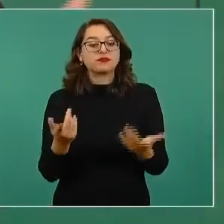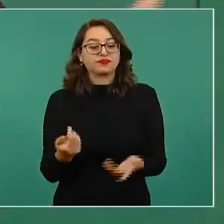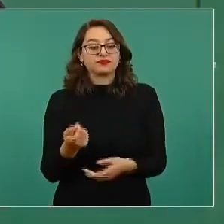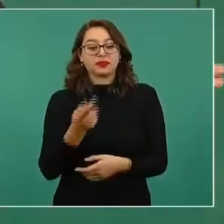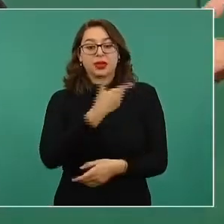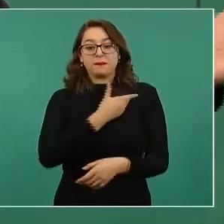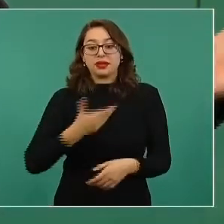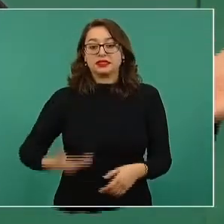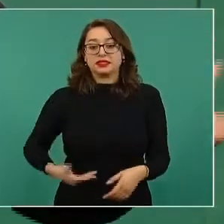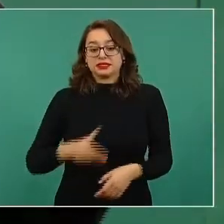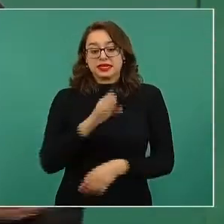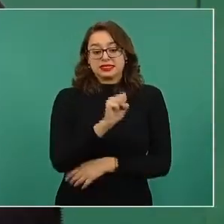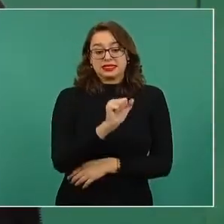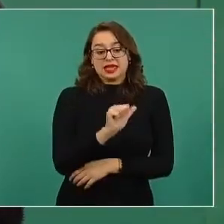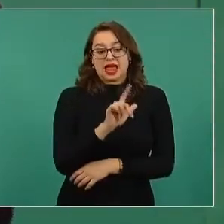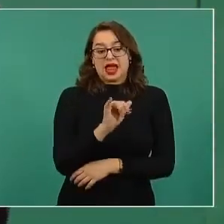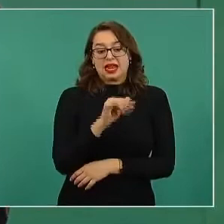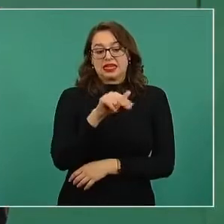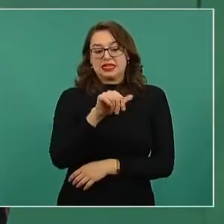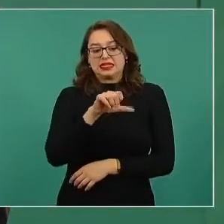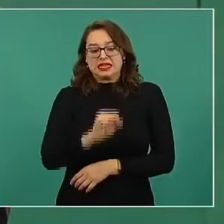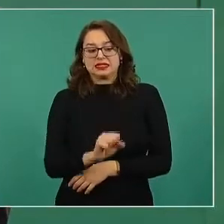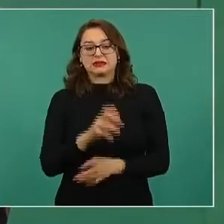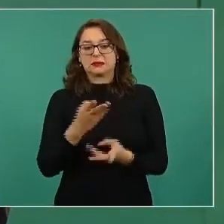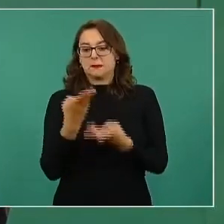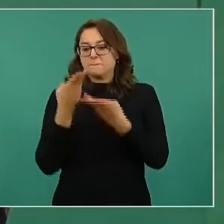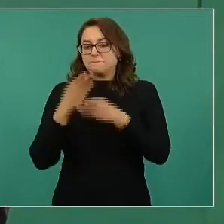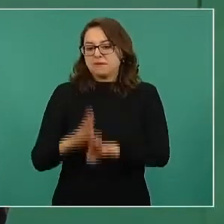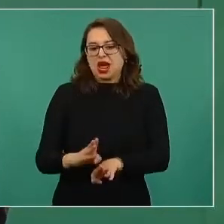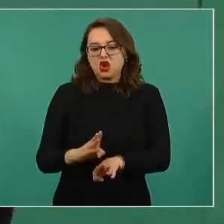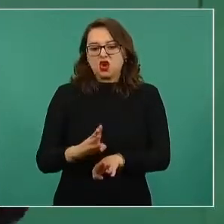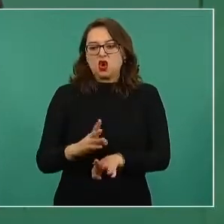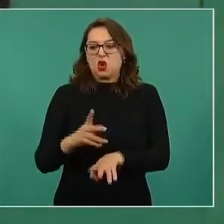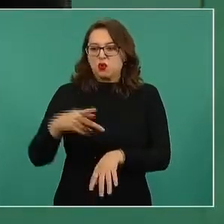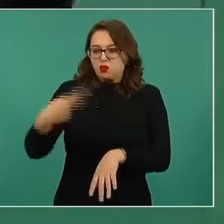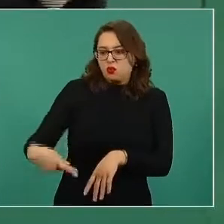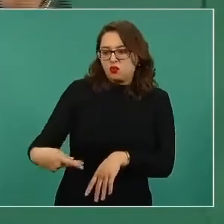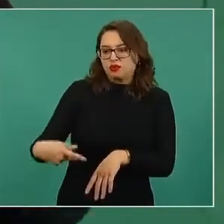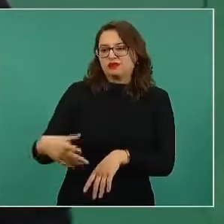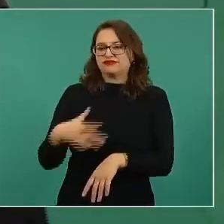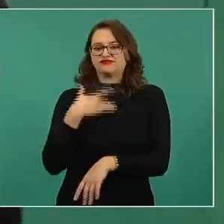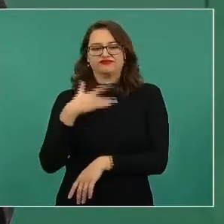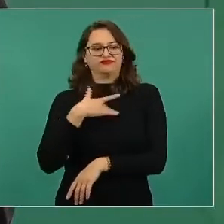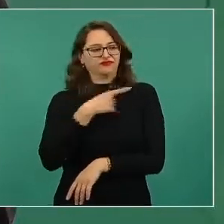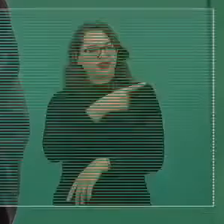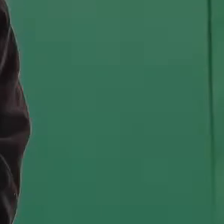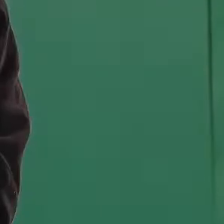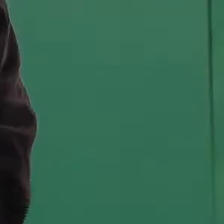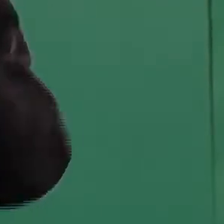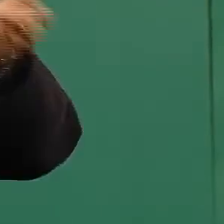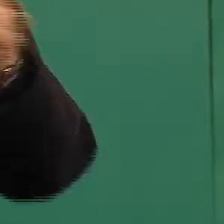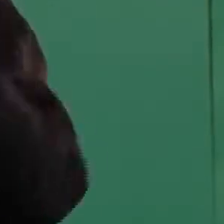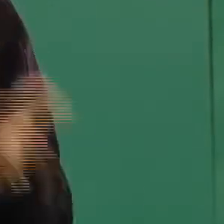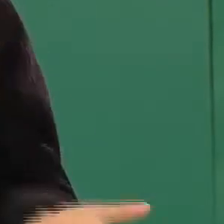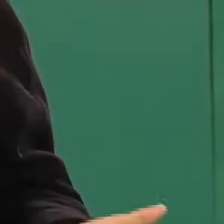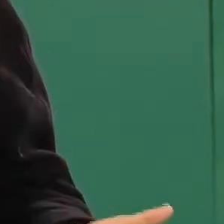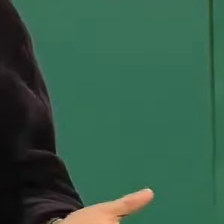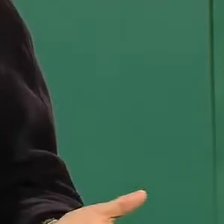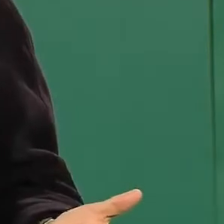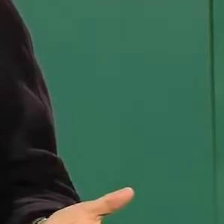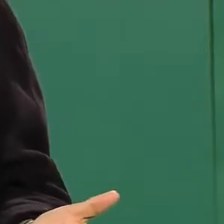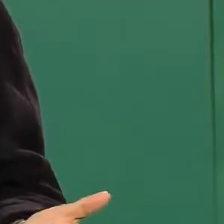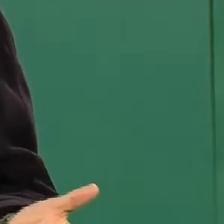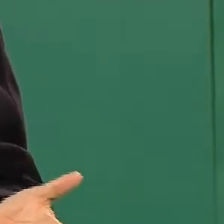Salinas decide entregar los bancos a sus allegados y le entrega un banco a alguien que